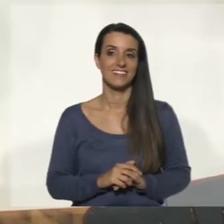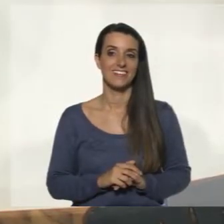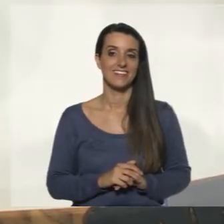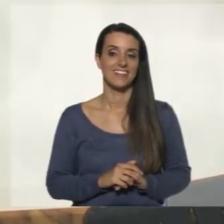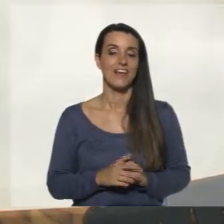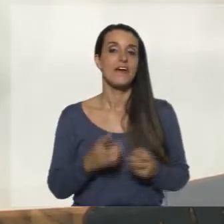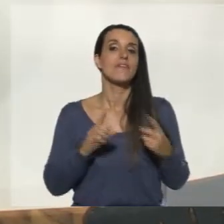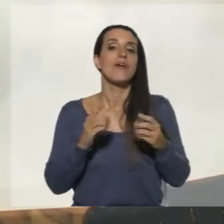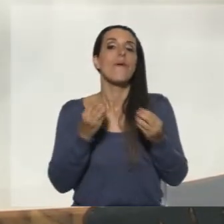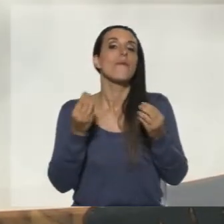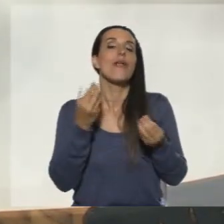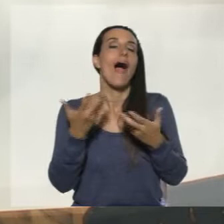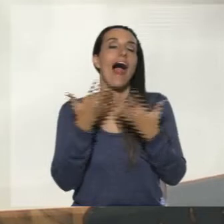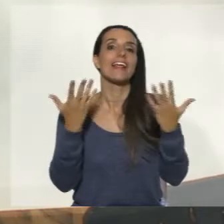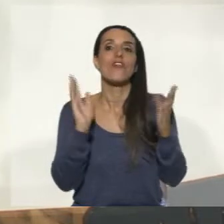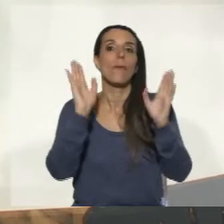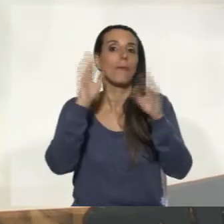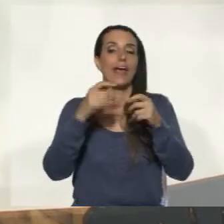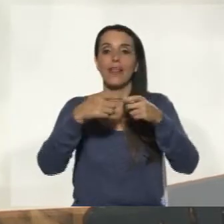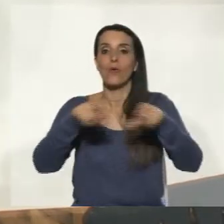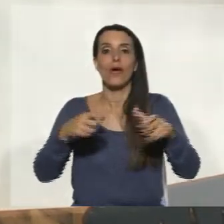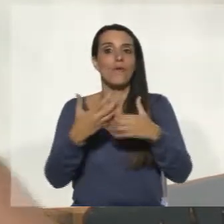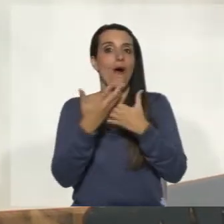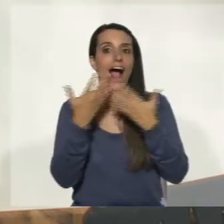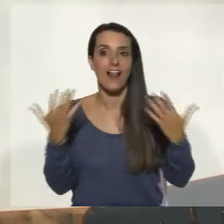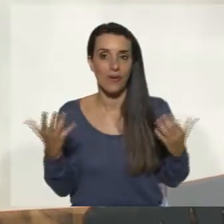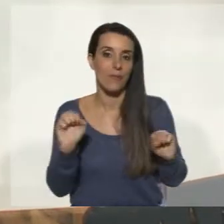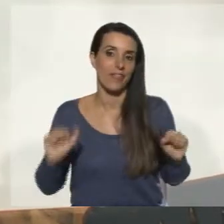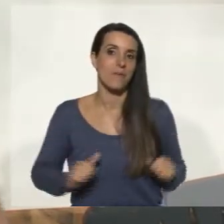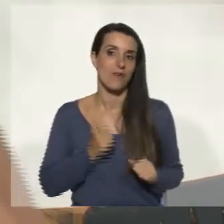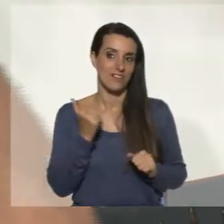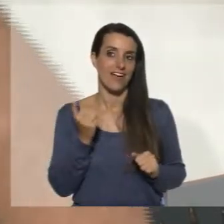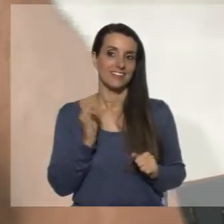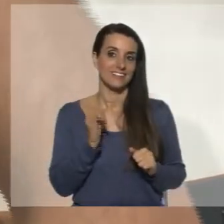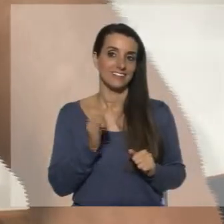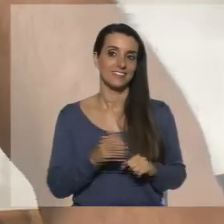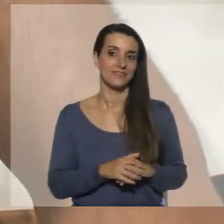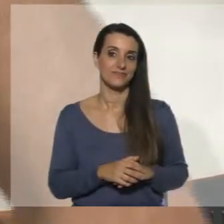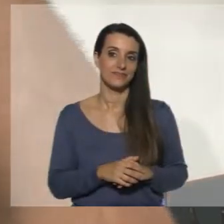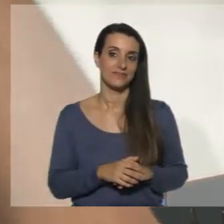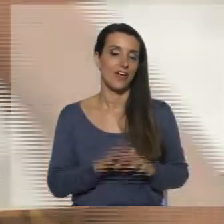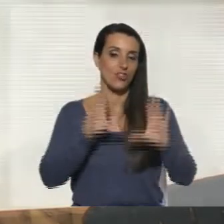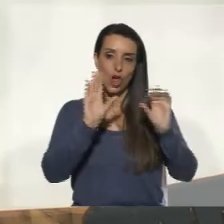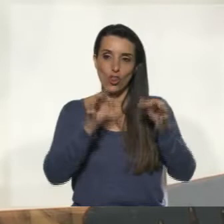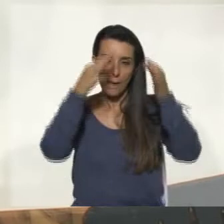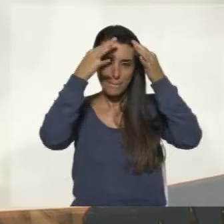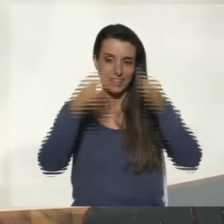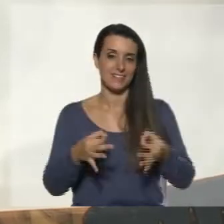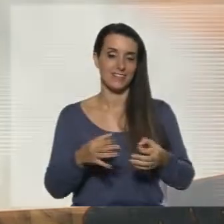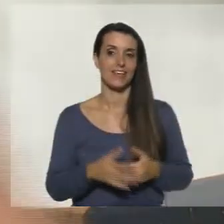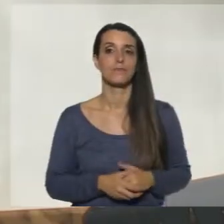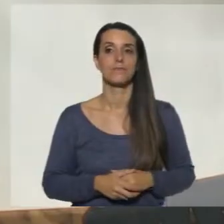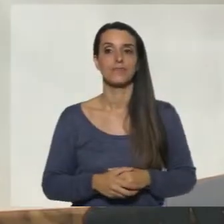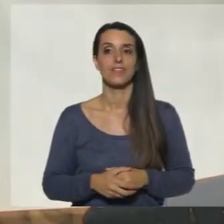porque si hay alguien no puede comer con huevo duro, le das ahí ese. Huevo duro, Emilio. Está todo pensado, ahí. Emilio. Y